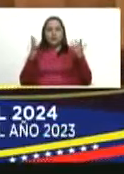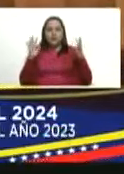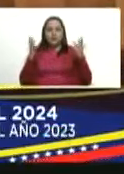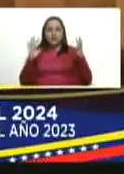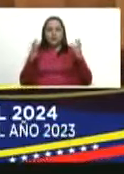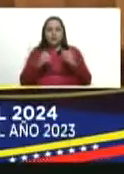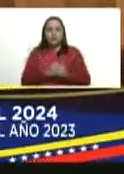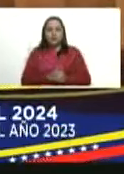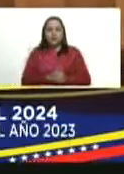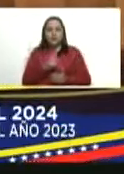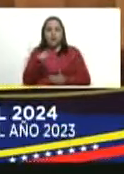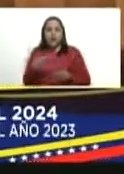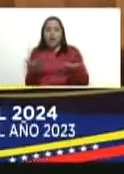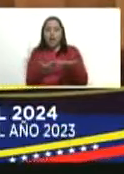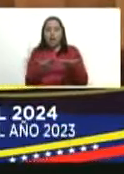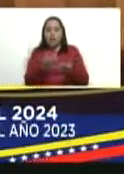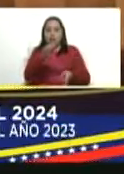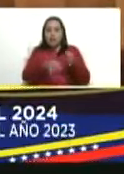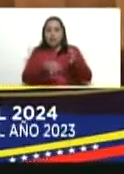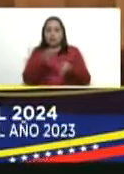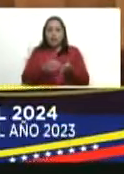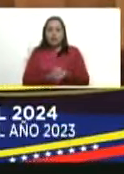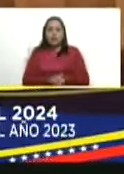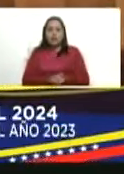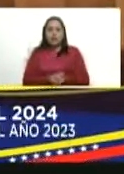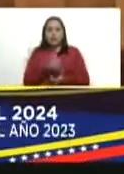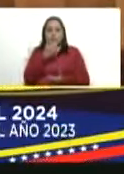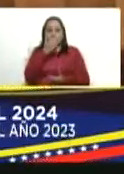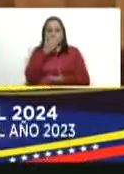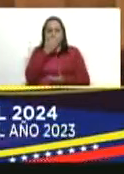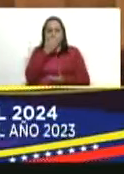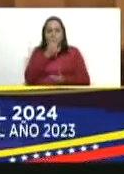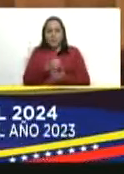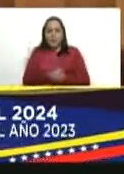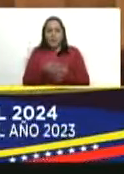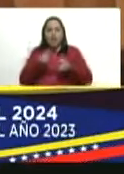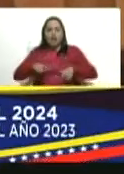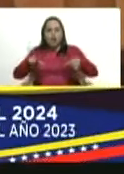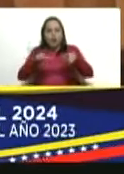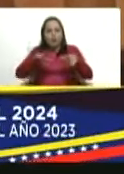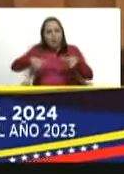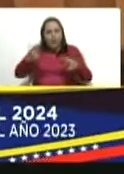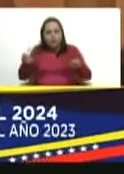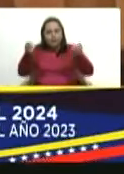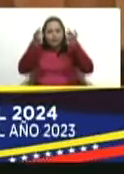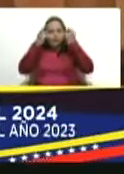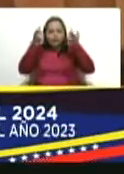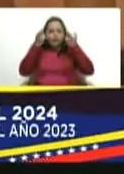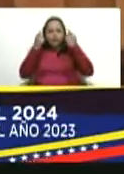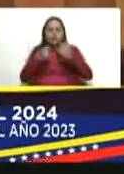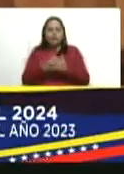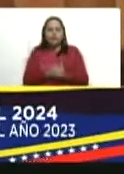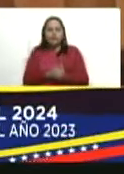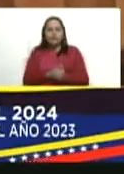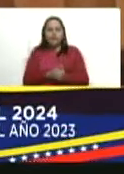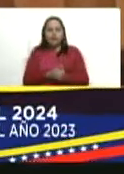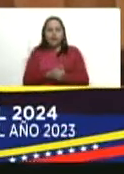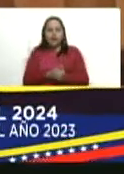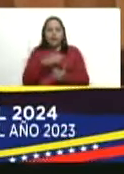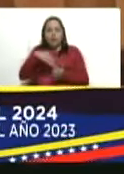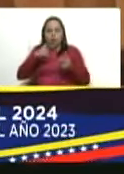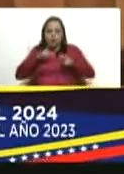Y las escuelas del tribunal, ser la fuente para la formación, para